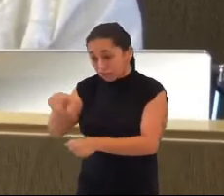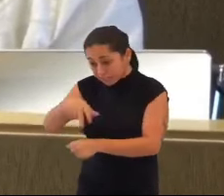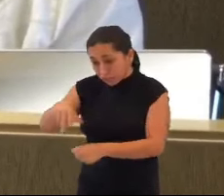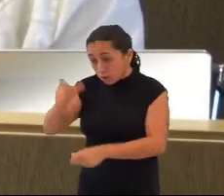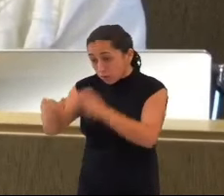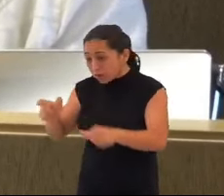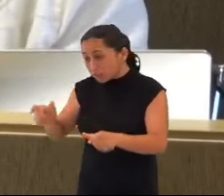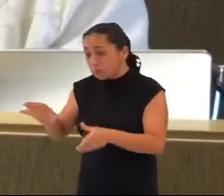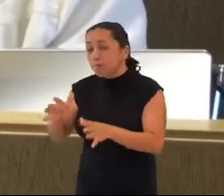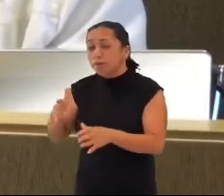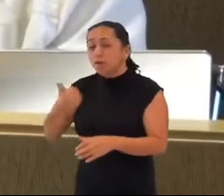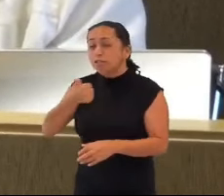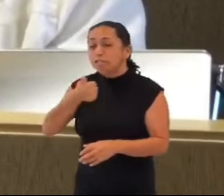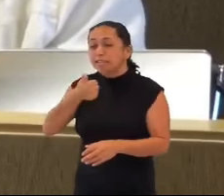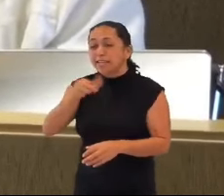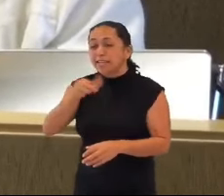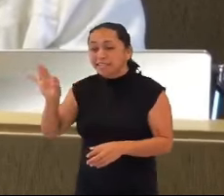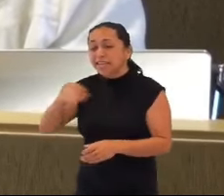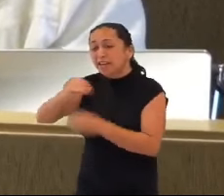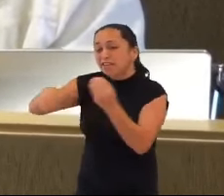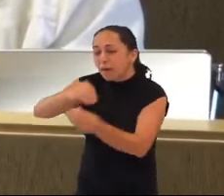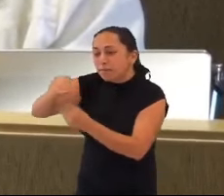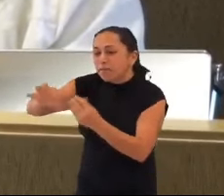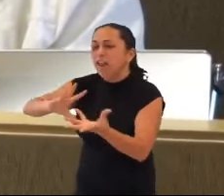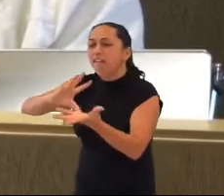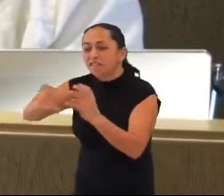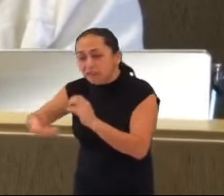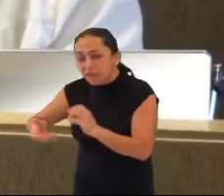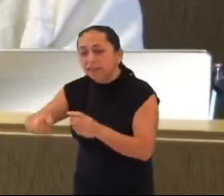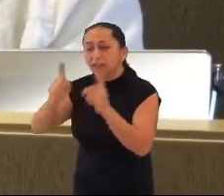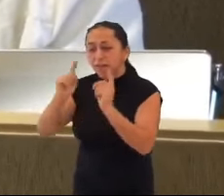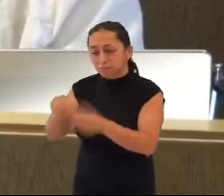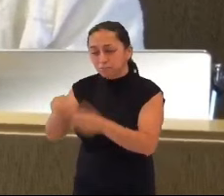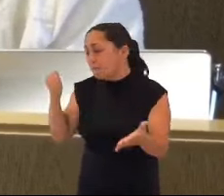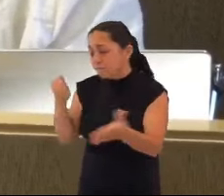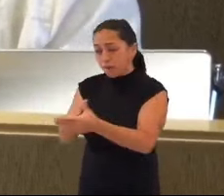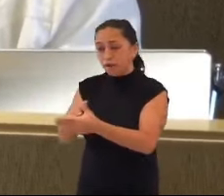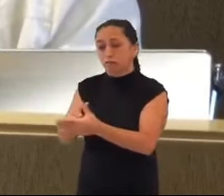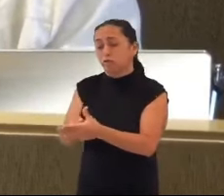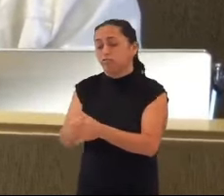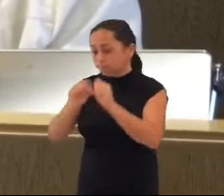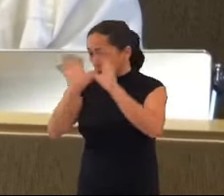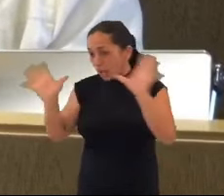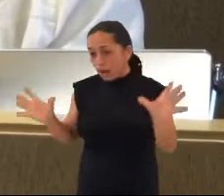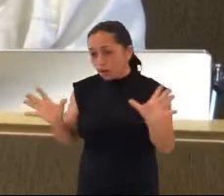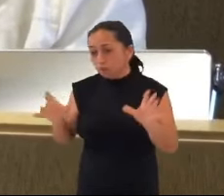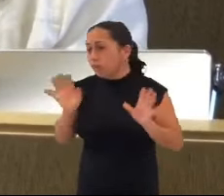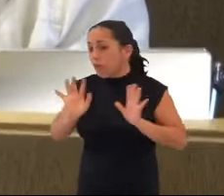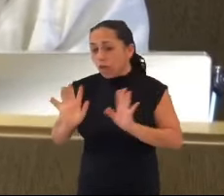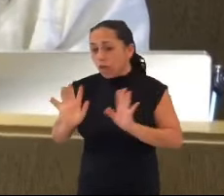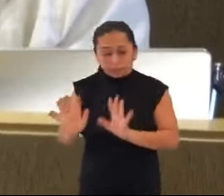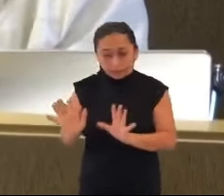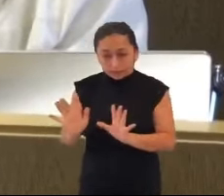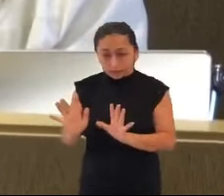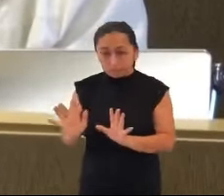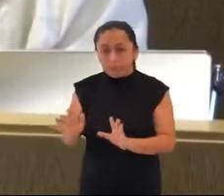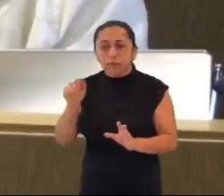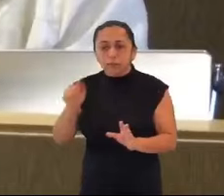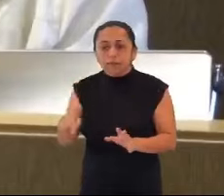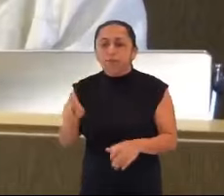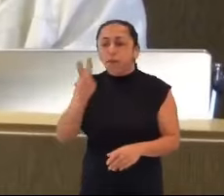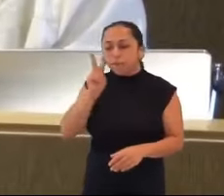de 600 familias y que impacta claramente. Esto es así, y así se observó también